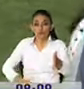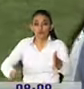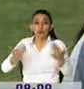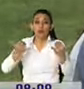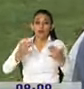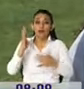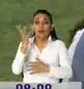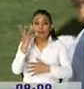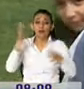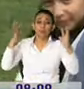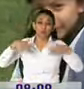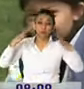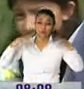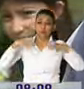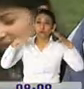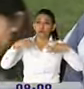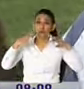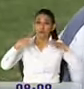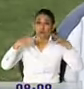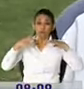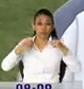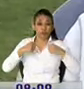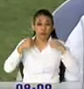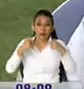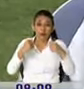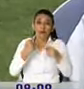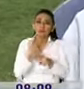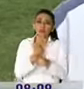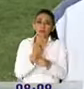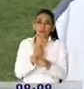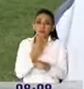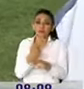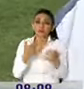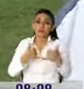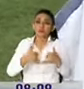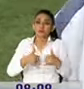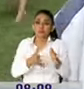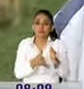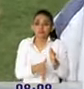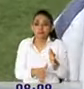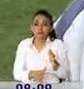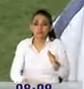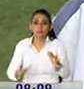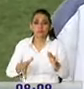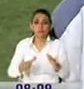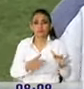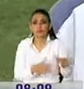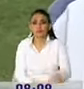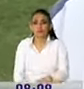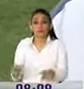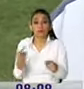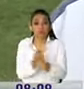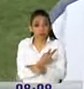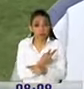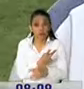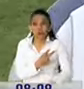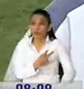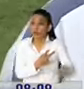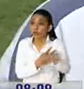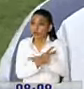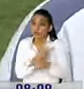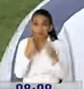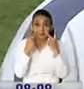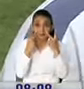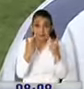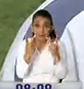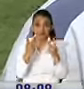está así, que llueve bastante y aquí las lluvias son fuertes, entonces puede seguirse y caerse incluso todo, porque como le